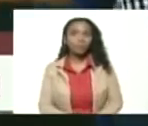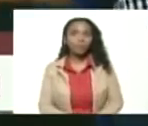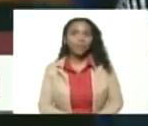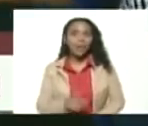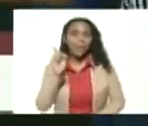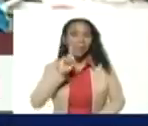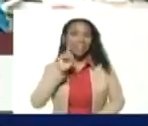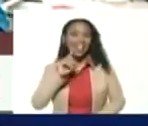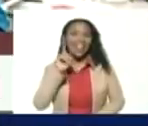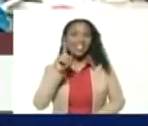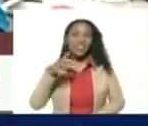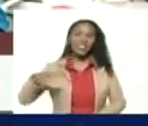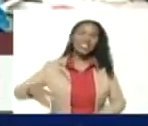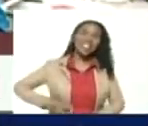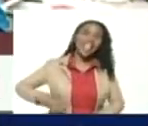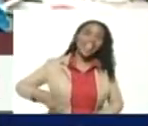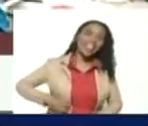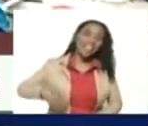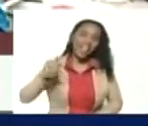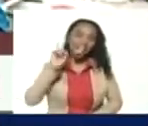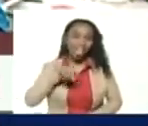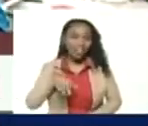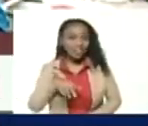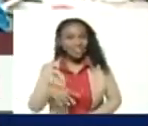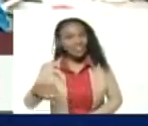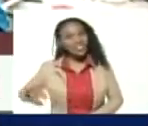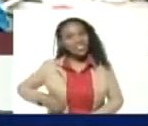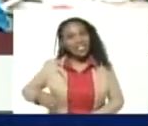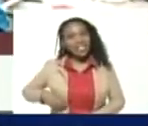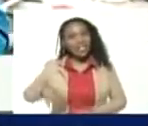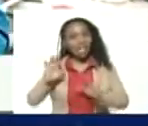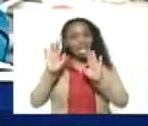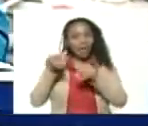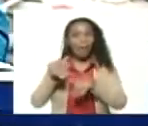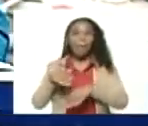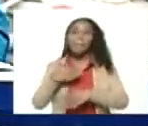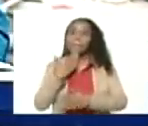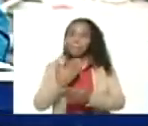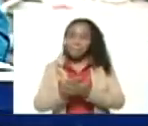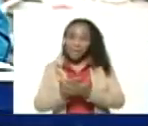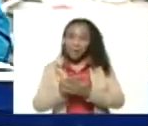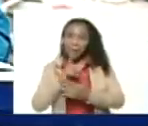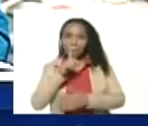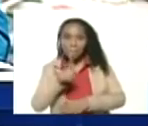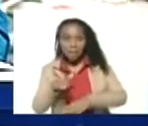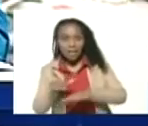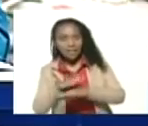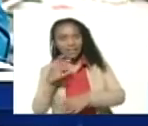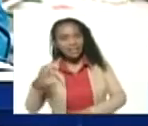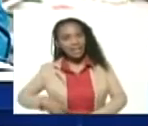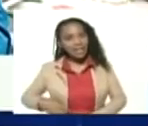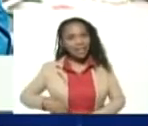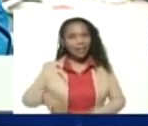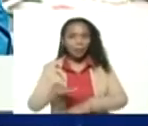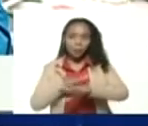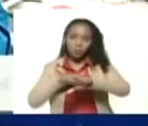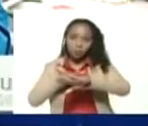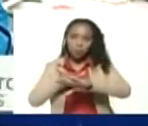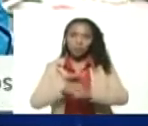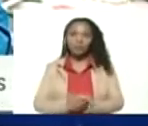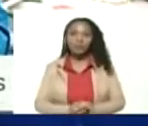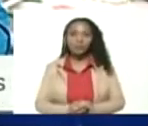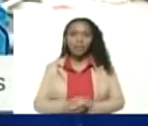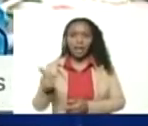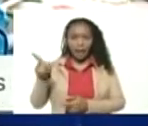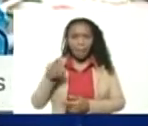Mentira, eso es un chiste. Chiste macabro. Pido perdón por ese mal chiste. Él es mi